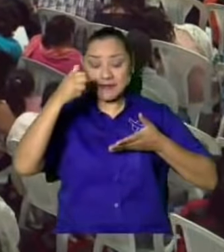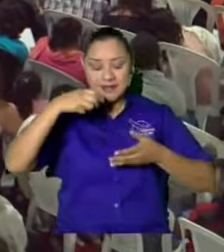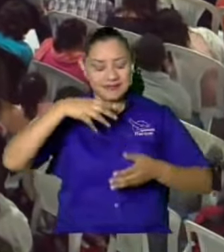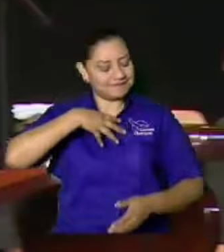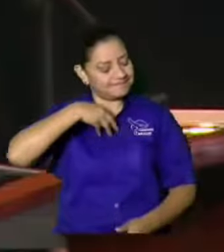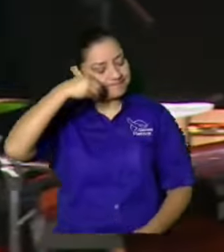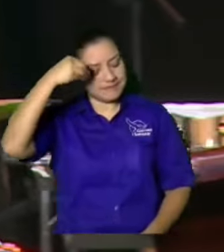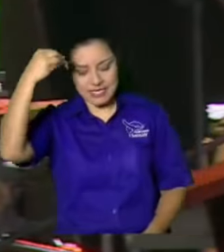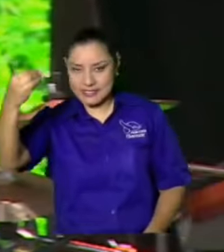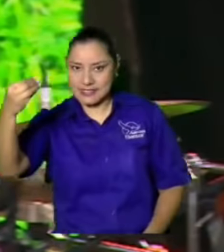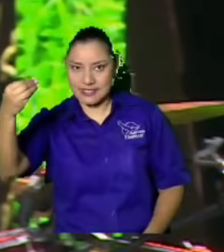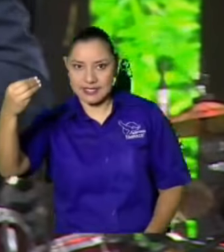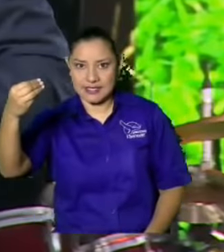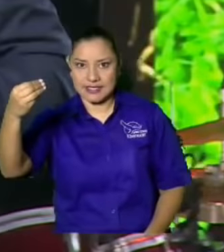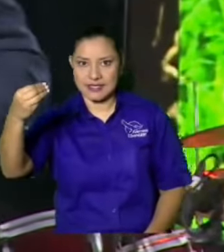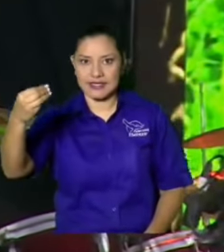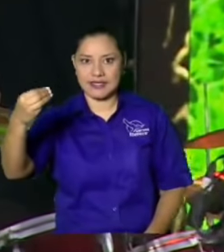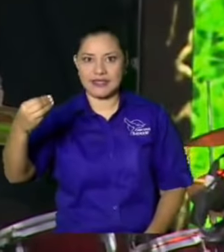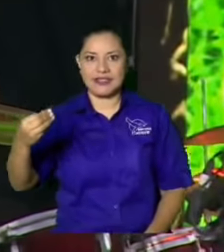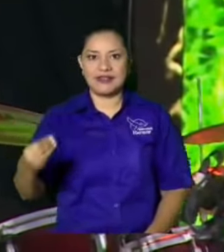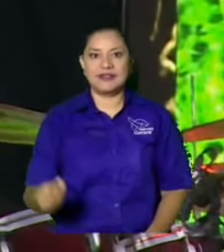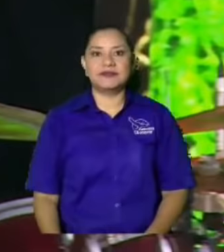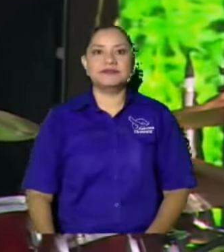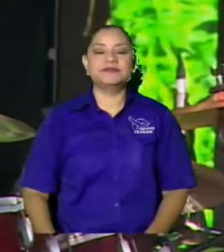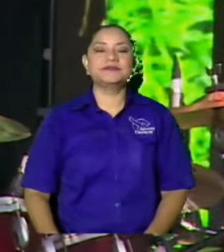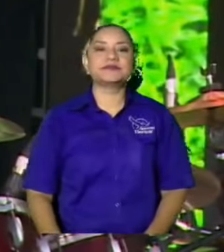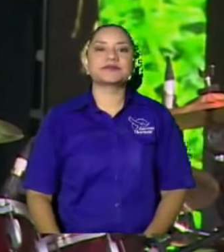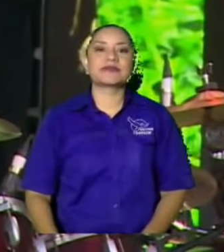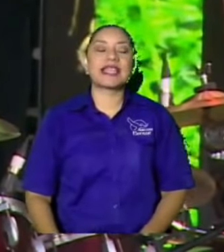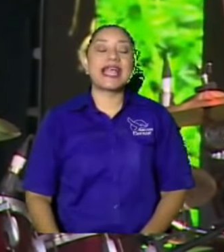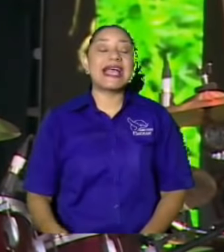Ah, como cuando salió Pedrito.